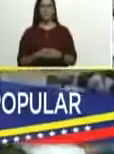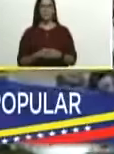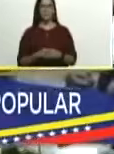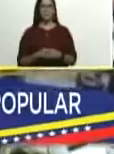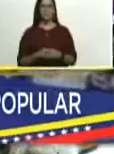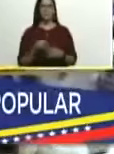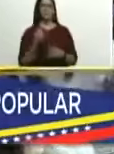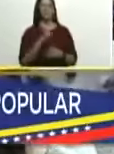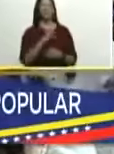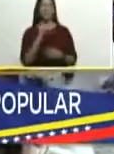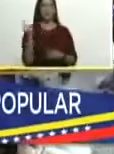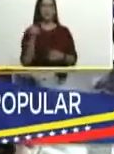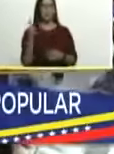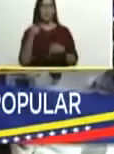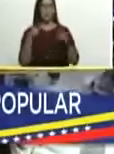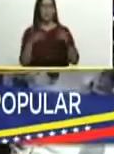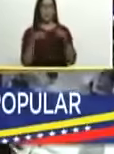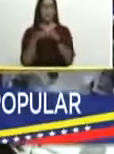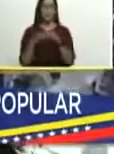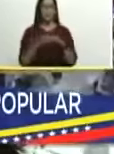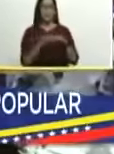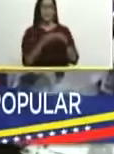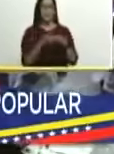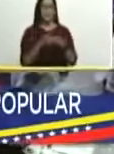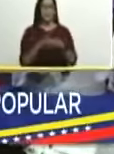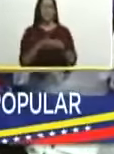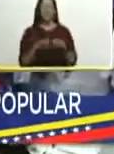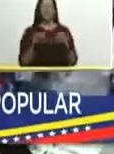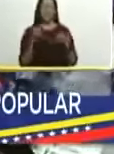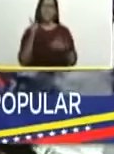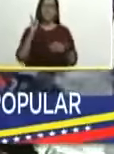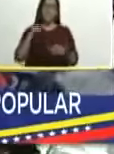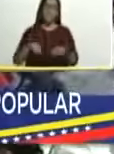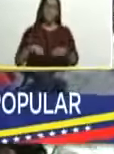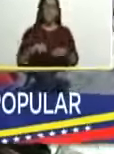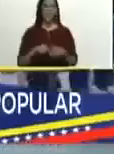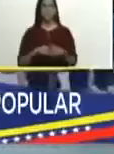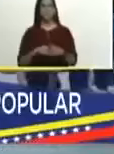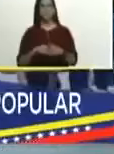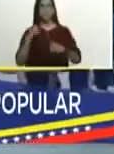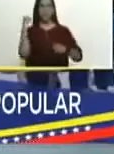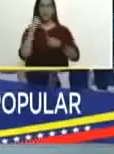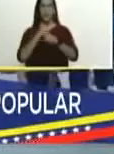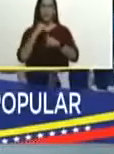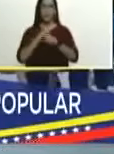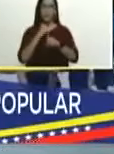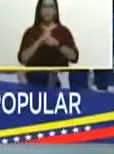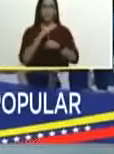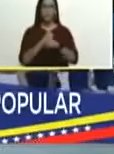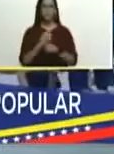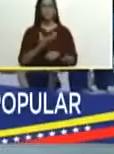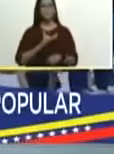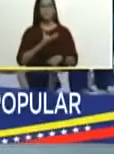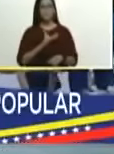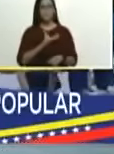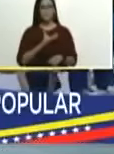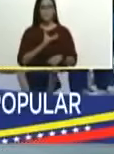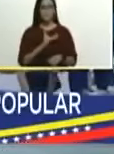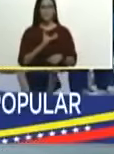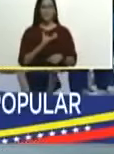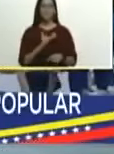Y no solo eso, compañero, es que también los trabajadores de la alcaldía